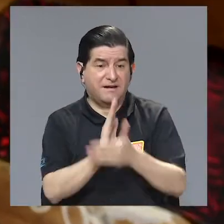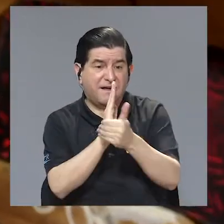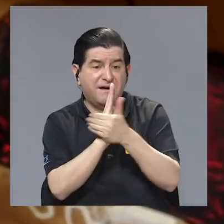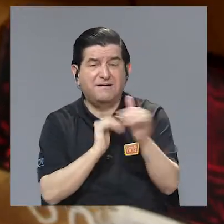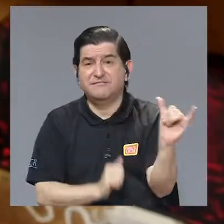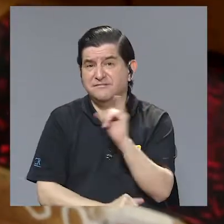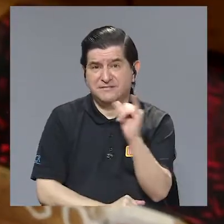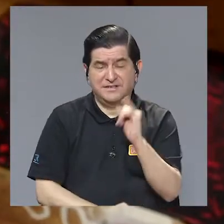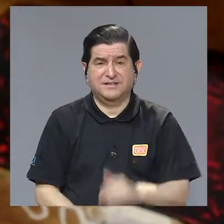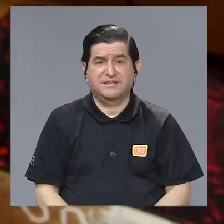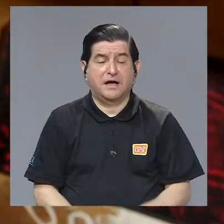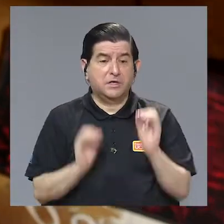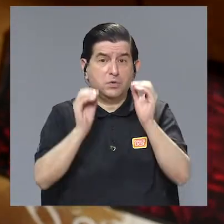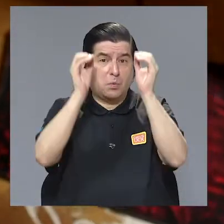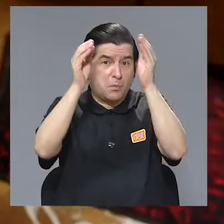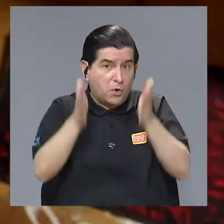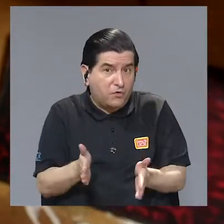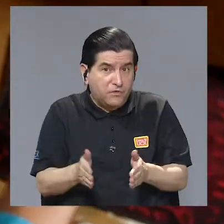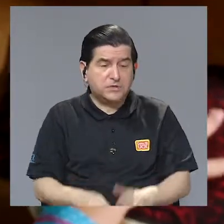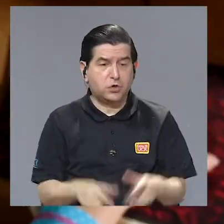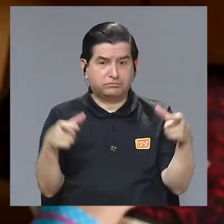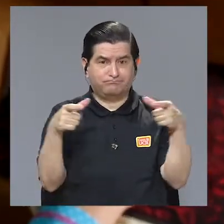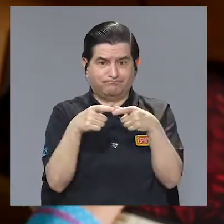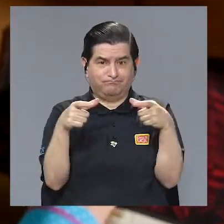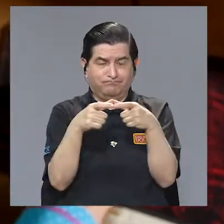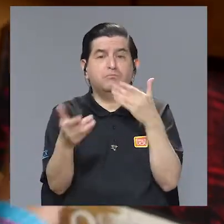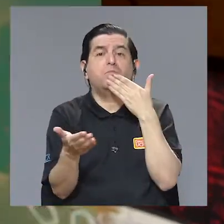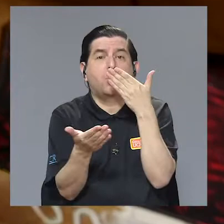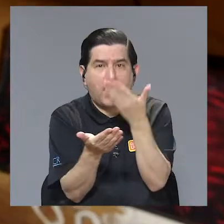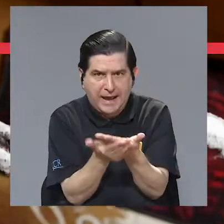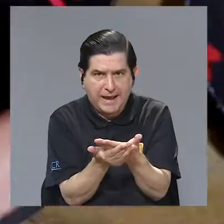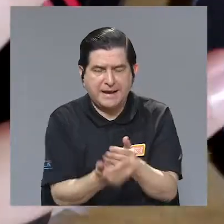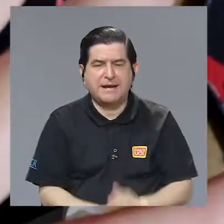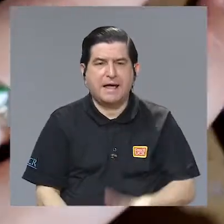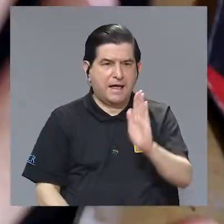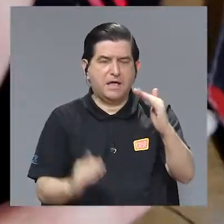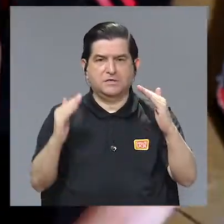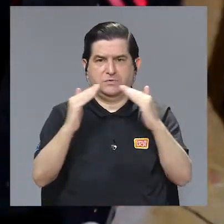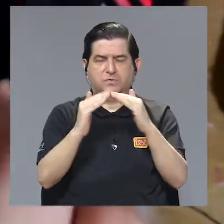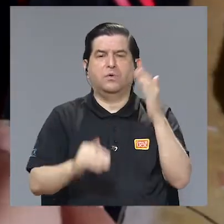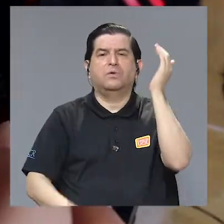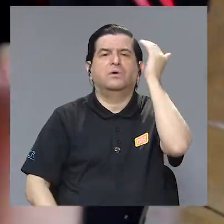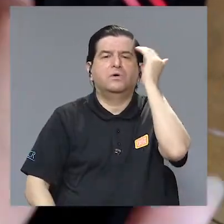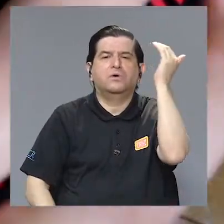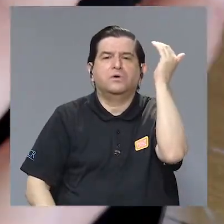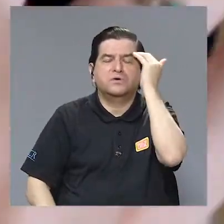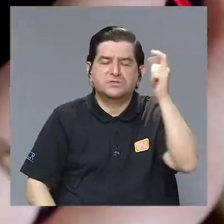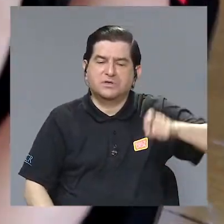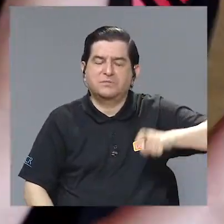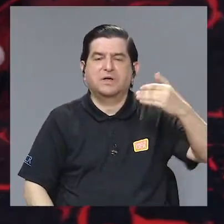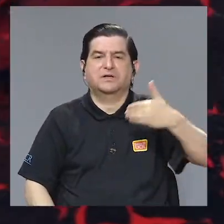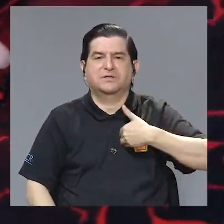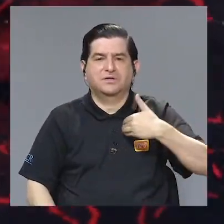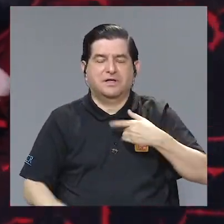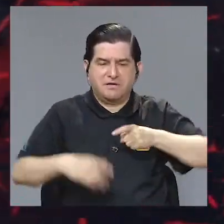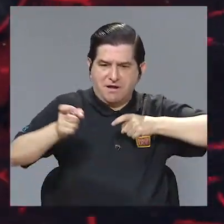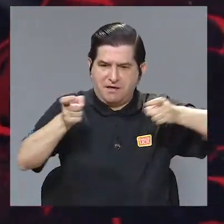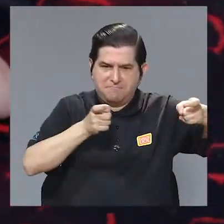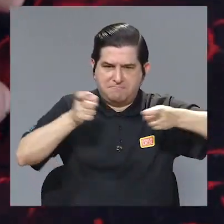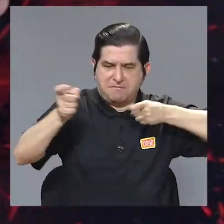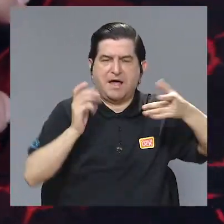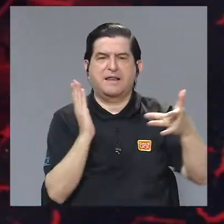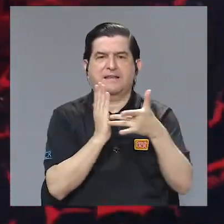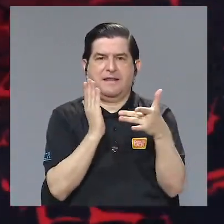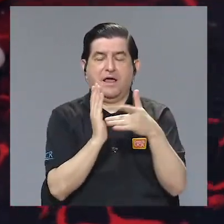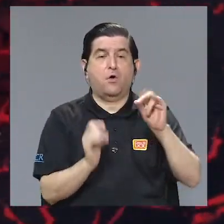capacidad que tiene también el docente de tener conexión y una buena conexión en su hogar, el conocimiento que debe tenerse para el manejo